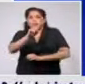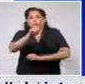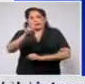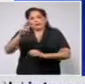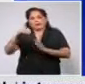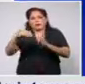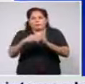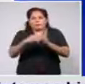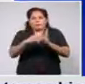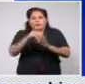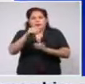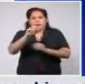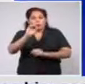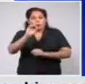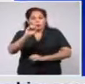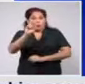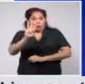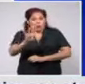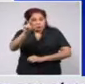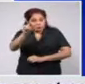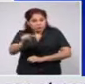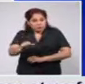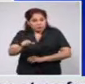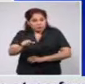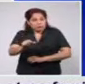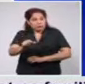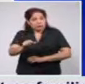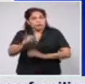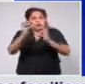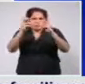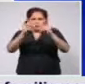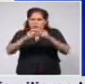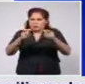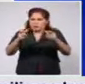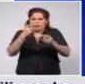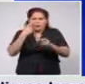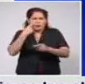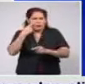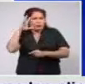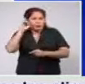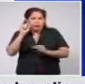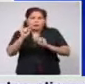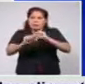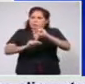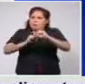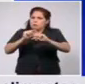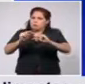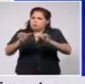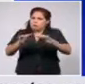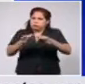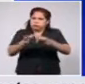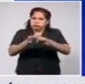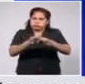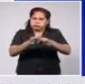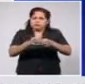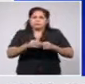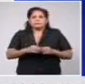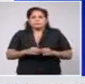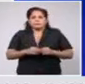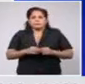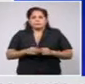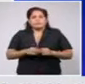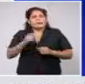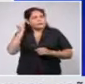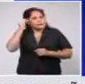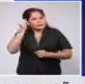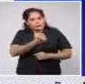23.004, pues es una cifra que avisora que aún haciendo los mayores